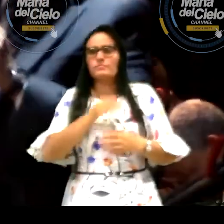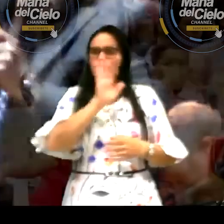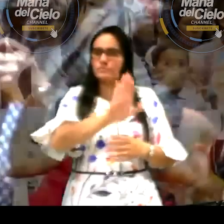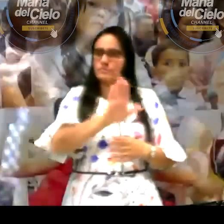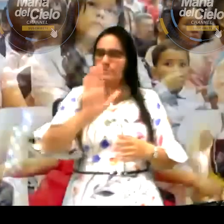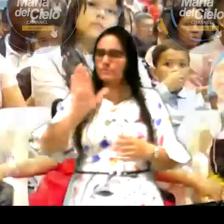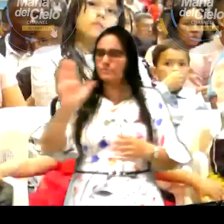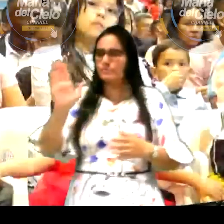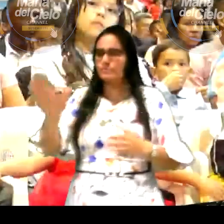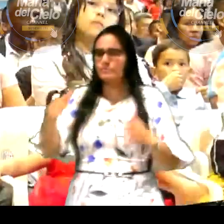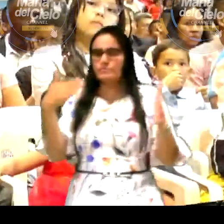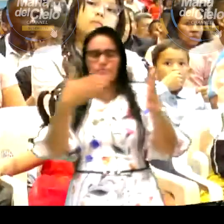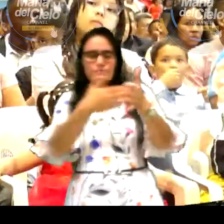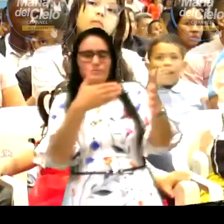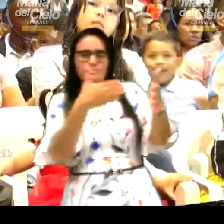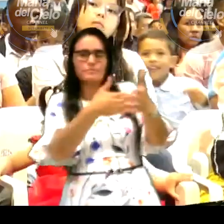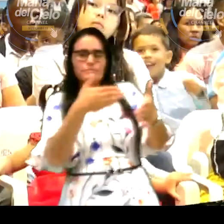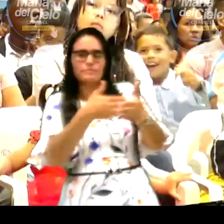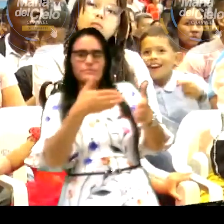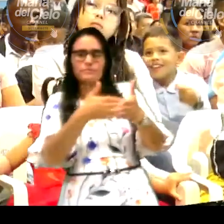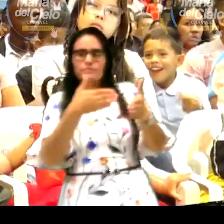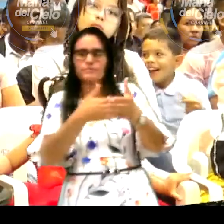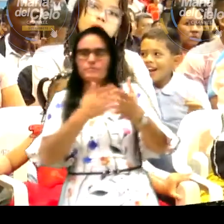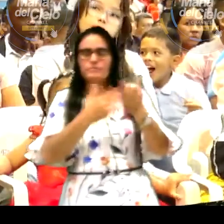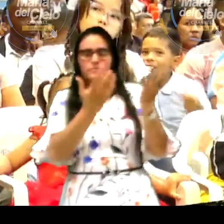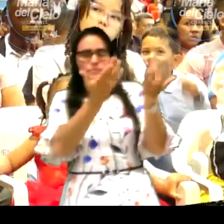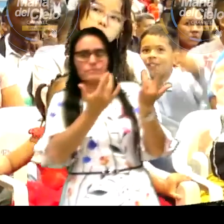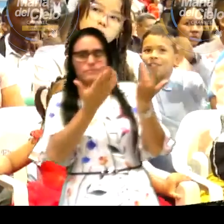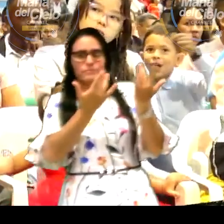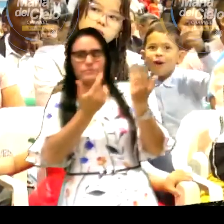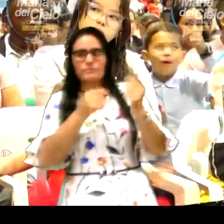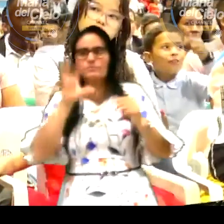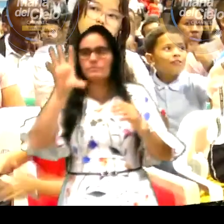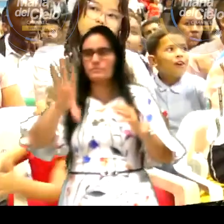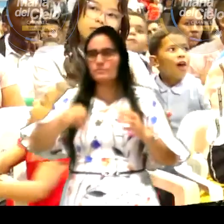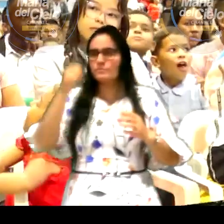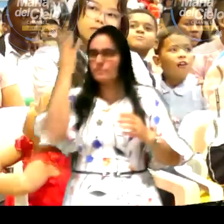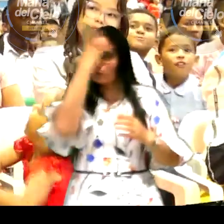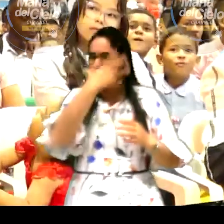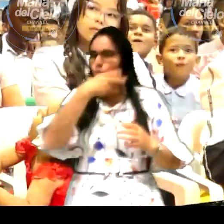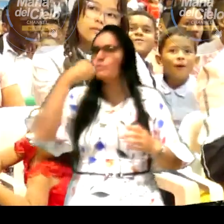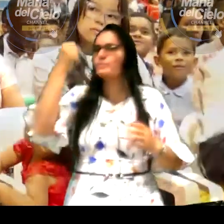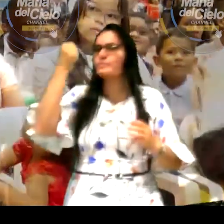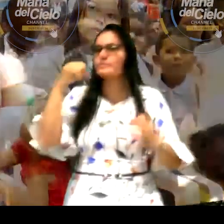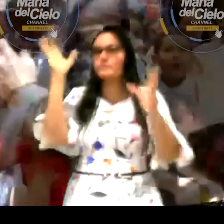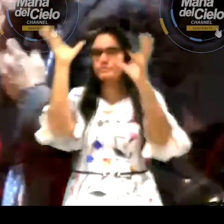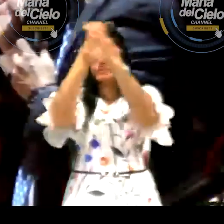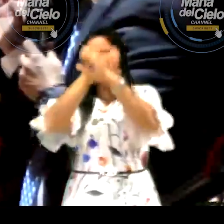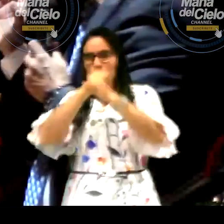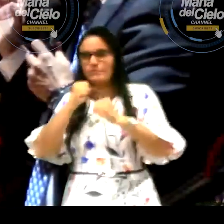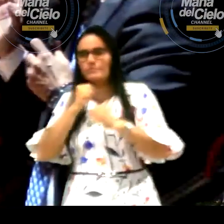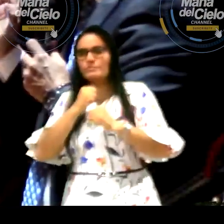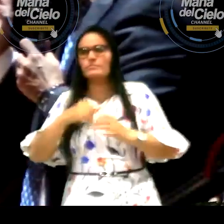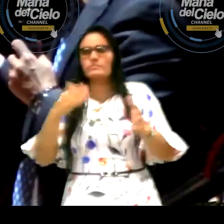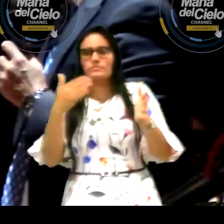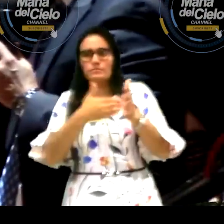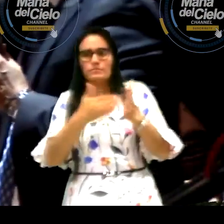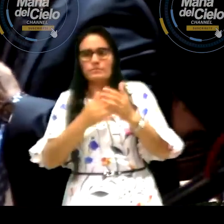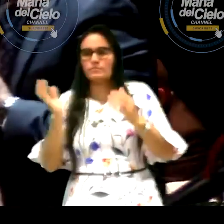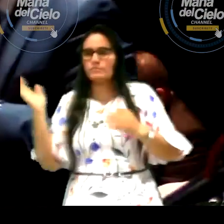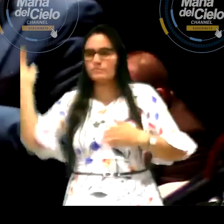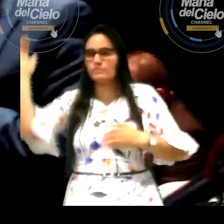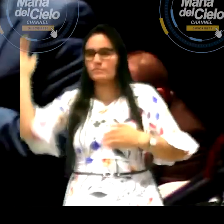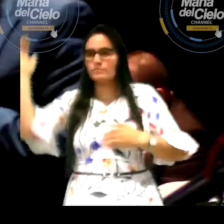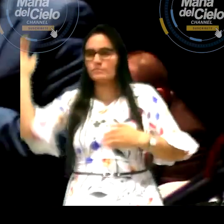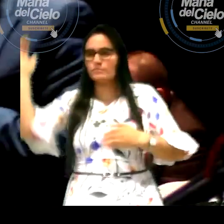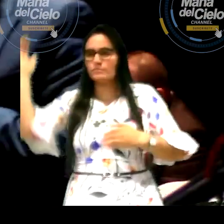ni esperanza. Pero eso es lo lindo esta noche, ese es el desafío. Que aunque la montaña es alta, todavía él